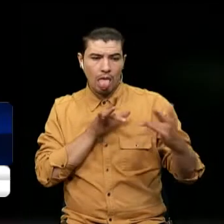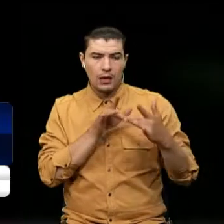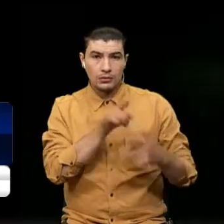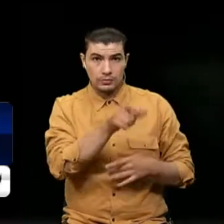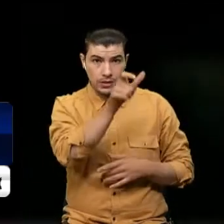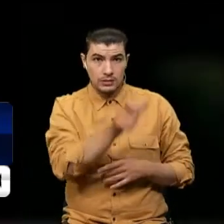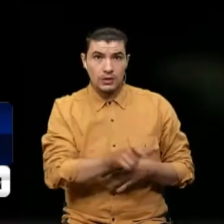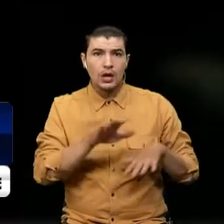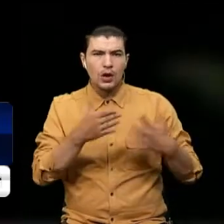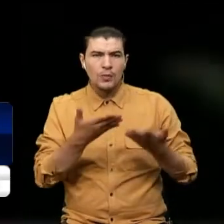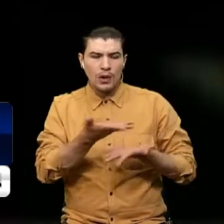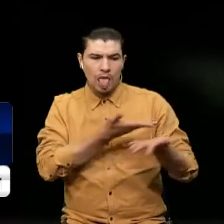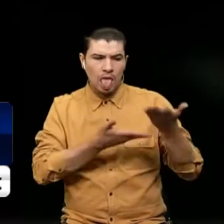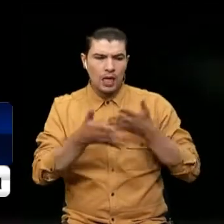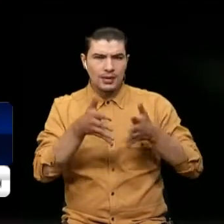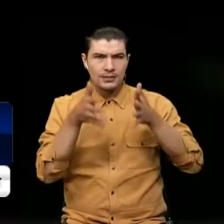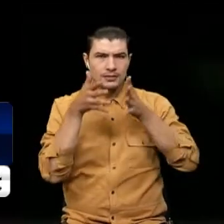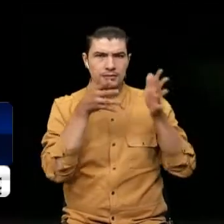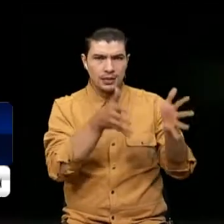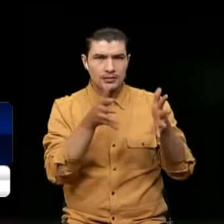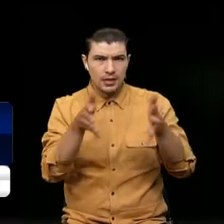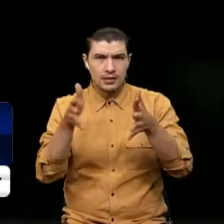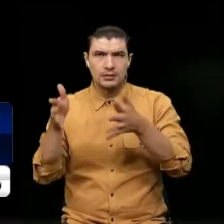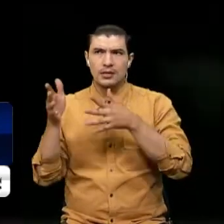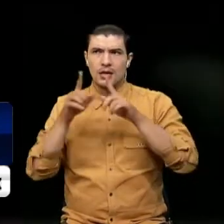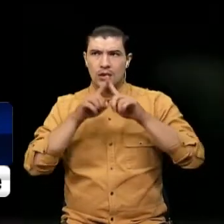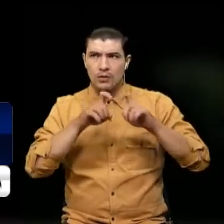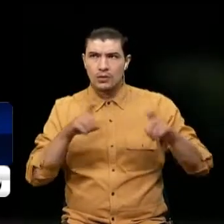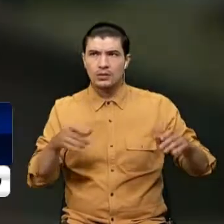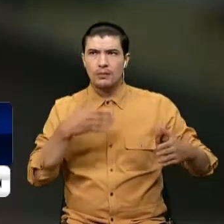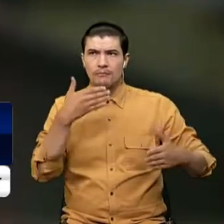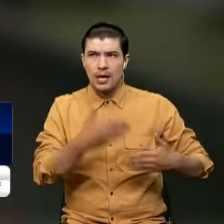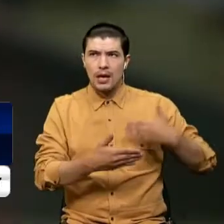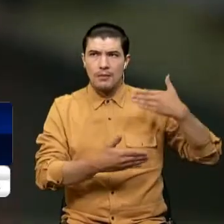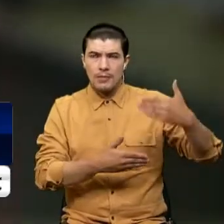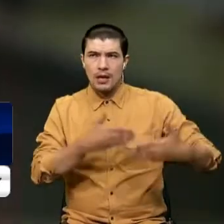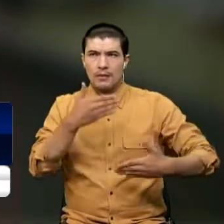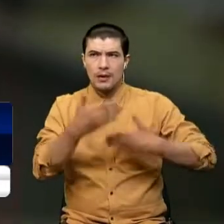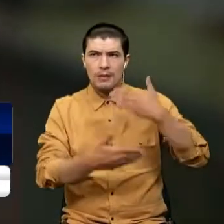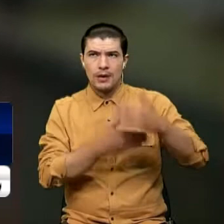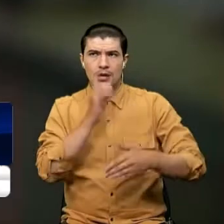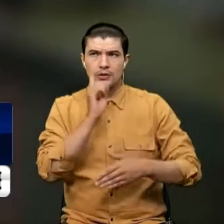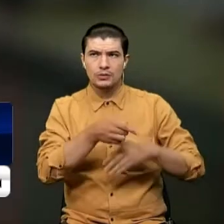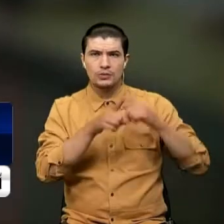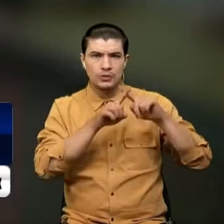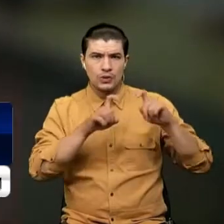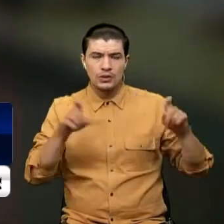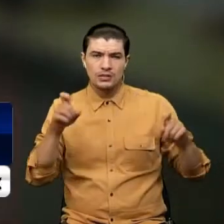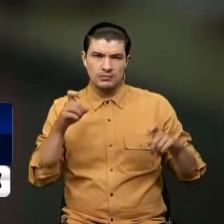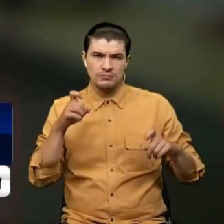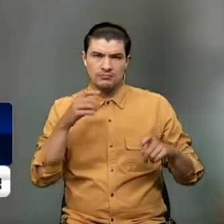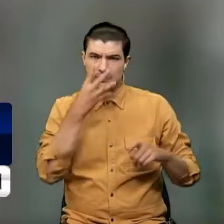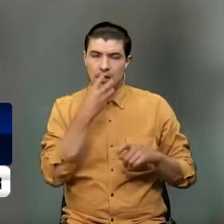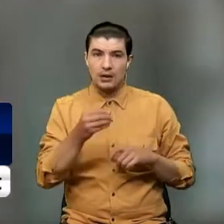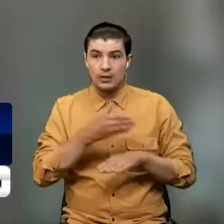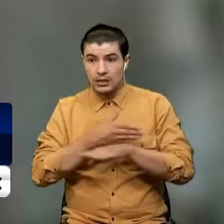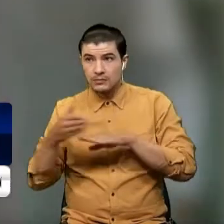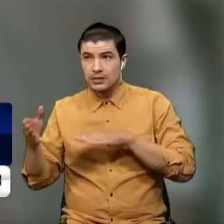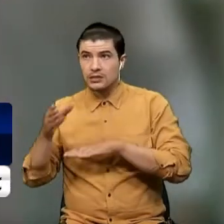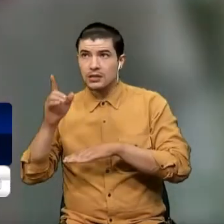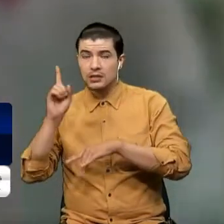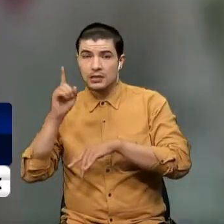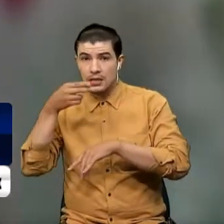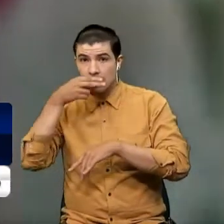víctima a través de la enseñanza y la va preparando para su fechoría luego de un tiempo la menor abandonó la